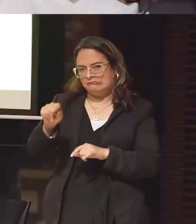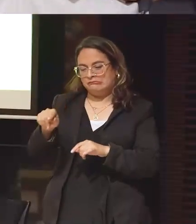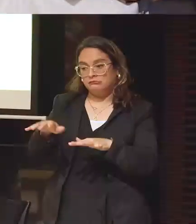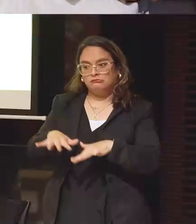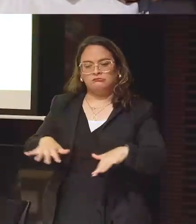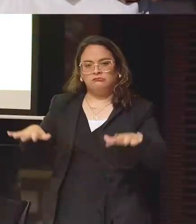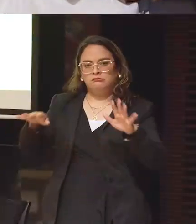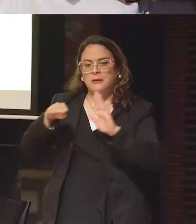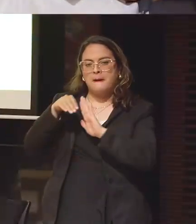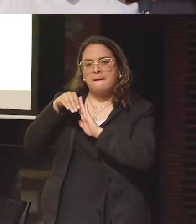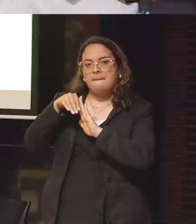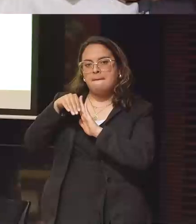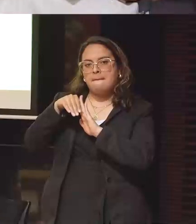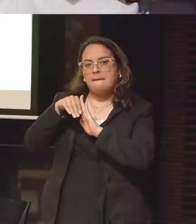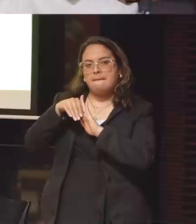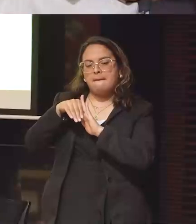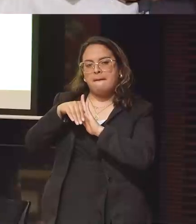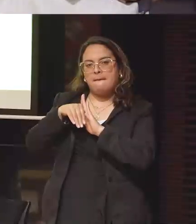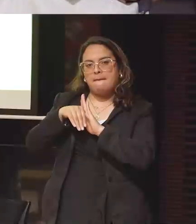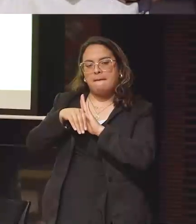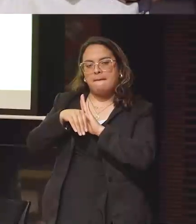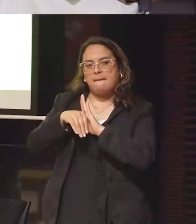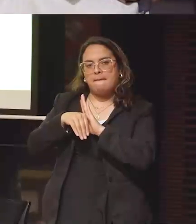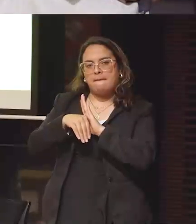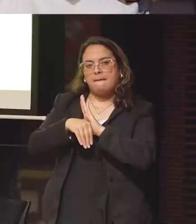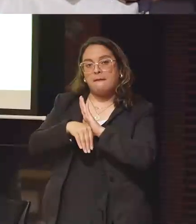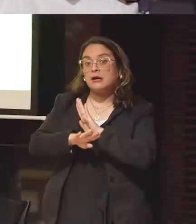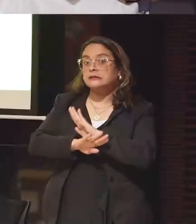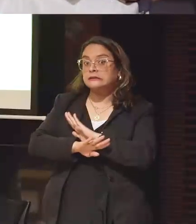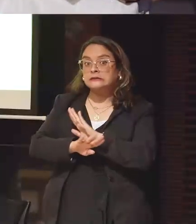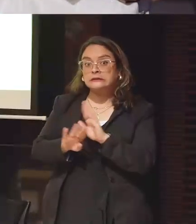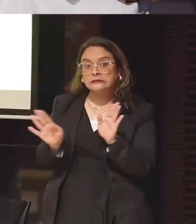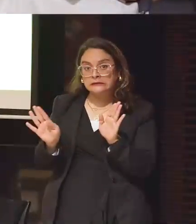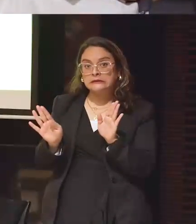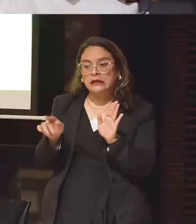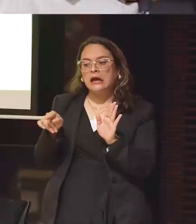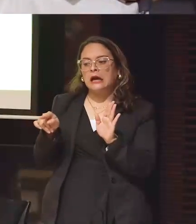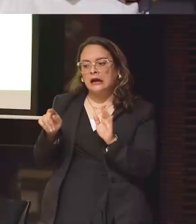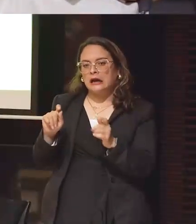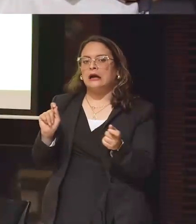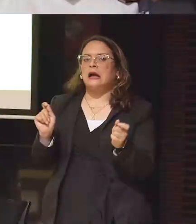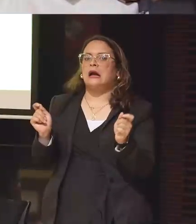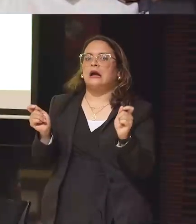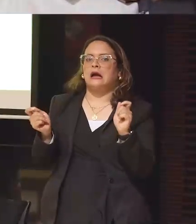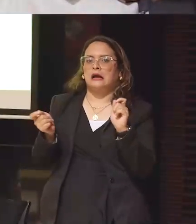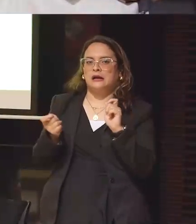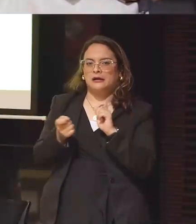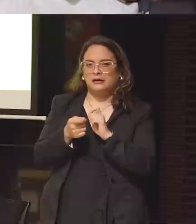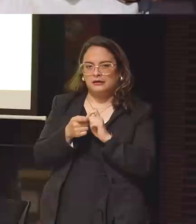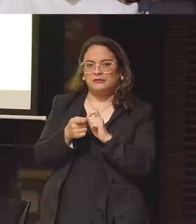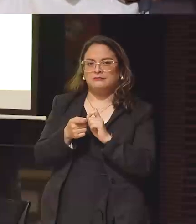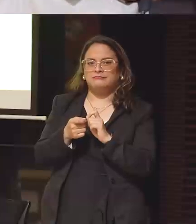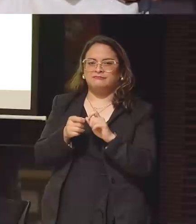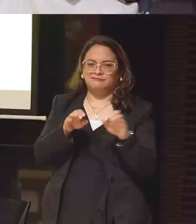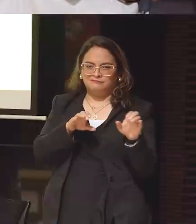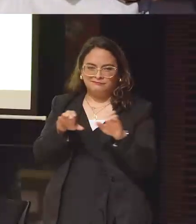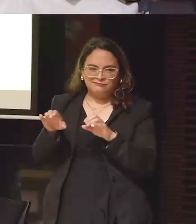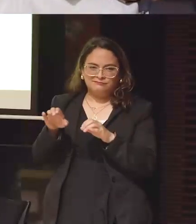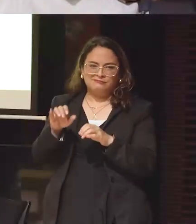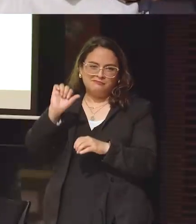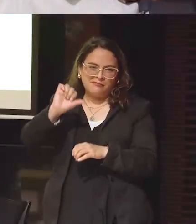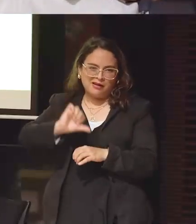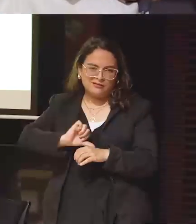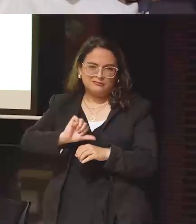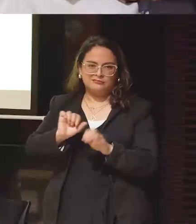cada vez, cada década se pone más compleja hasta que termina siendo un espacio de estas